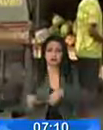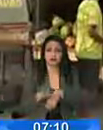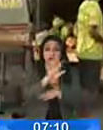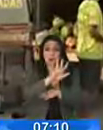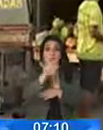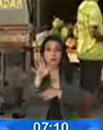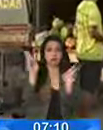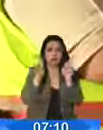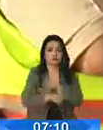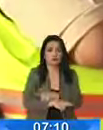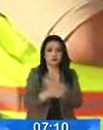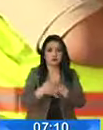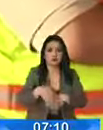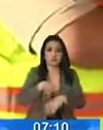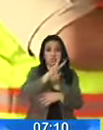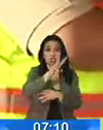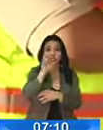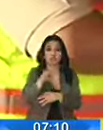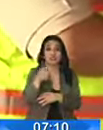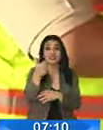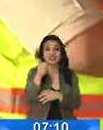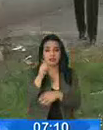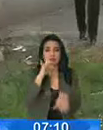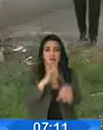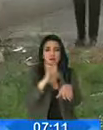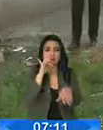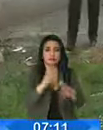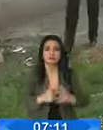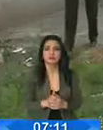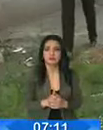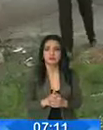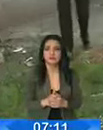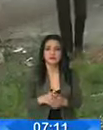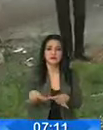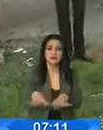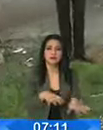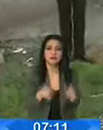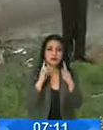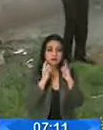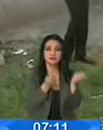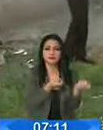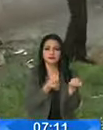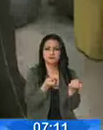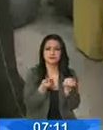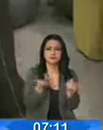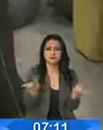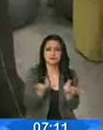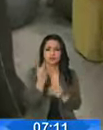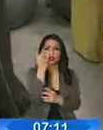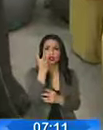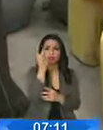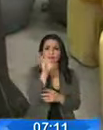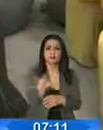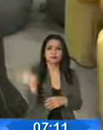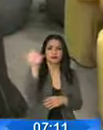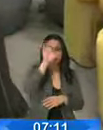fueron clausurados y 210 citados. Los operativos efectuados se los ha realizado en 12 provincias del